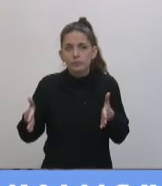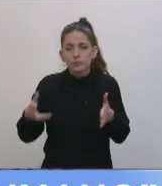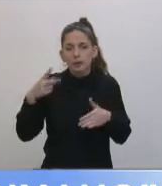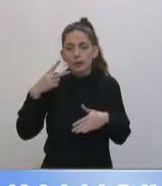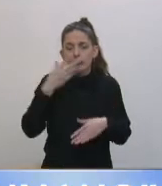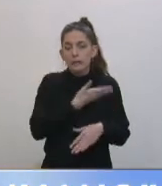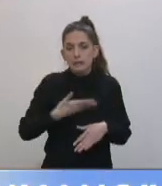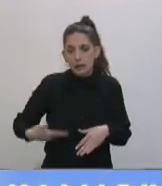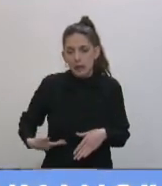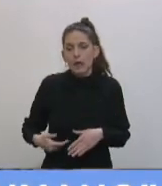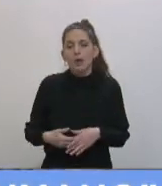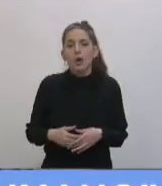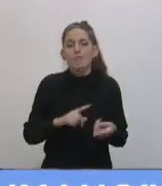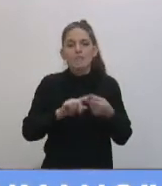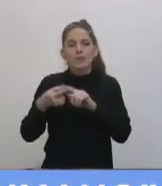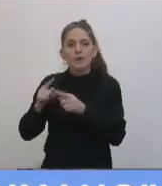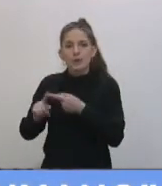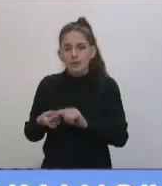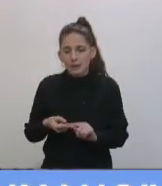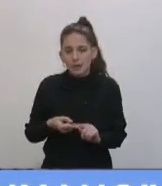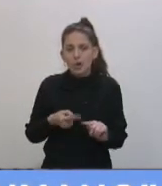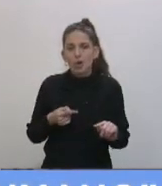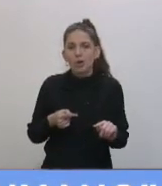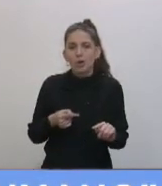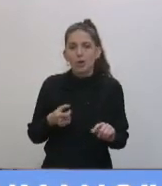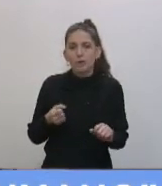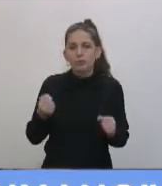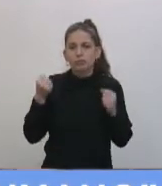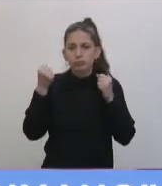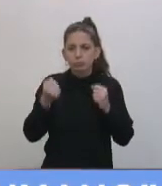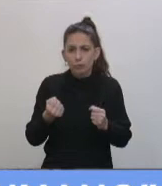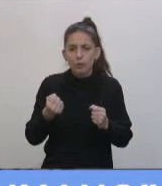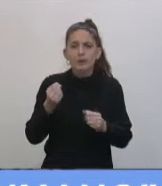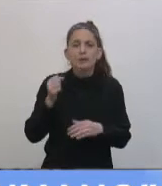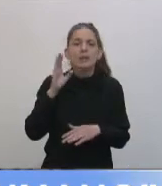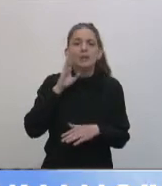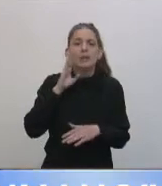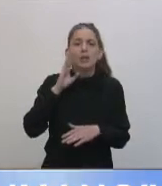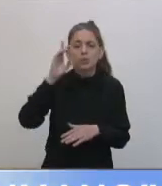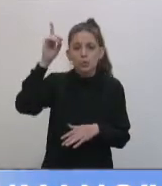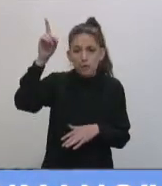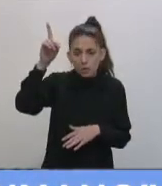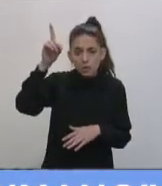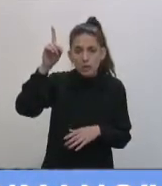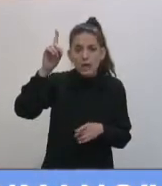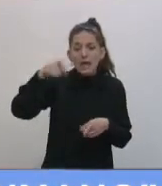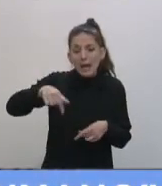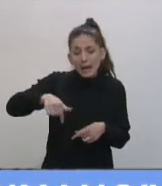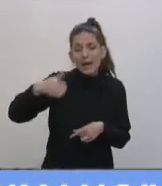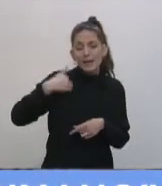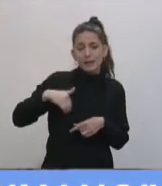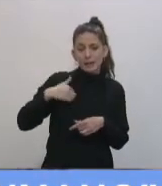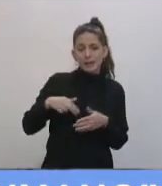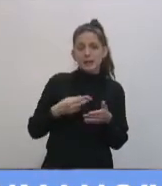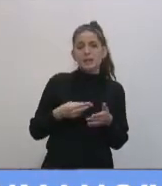Estado, en relaciones súper fuertes con Estados Unidos, y lo que se dio en la Argentina se repitió